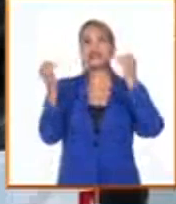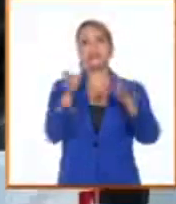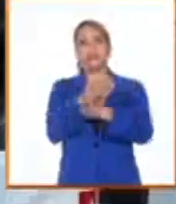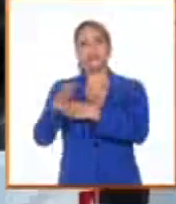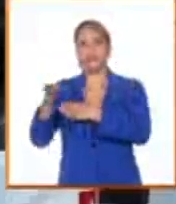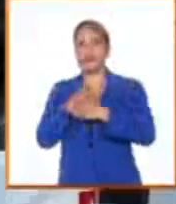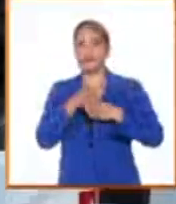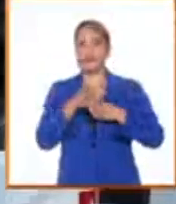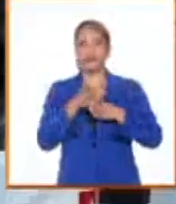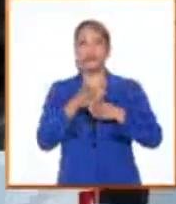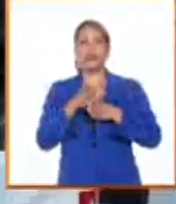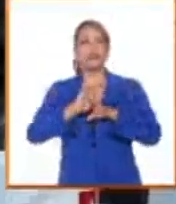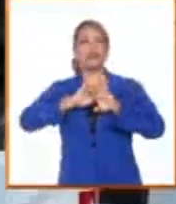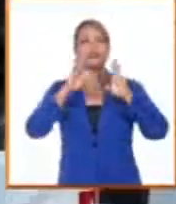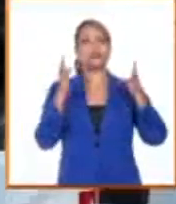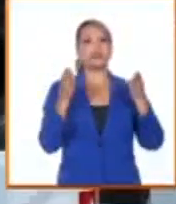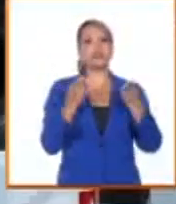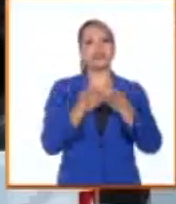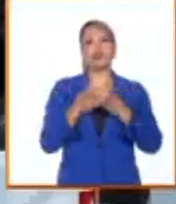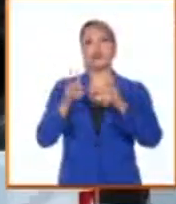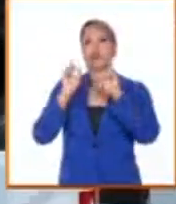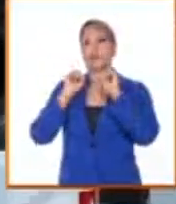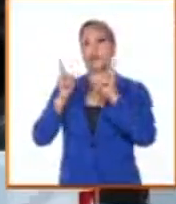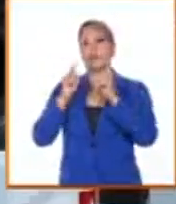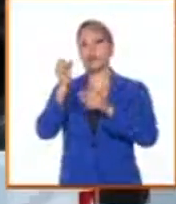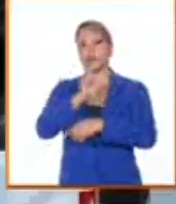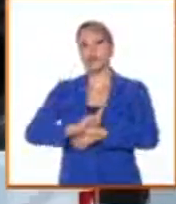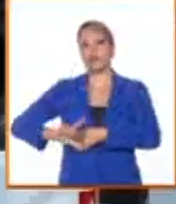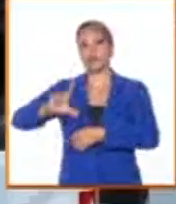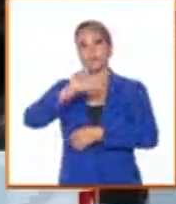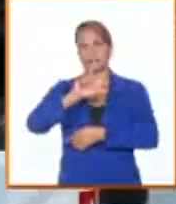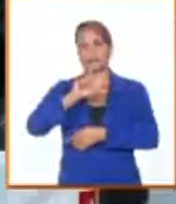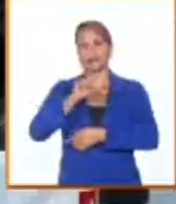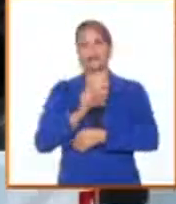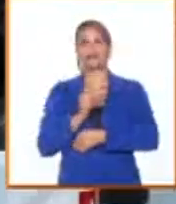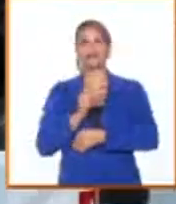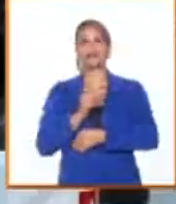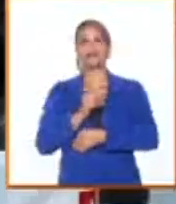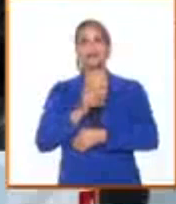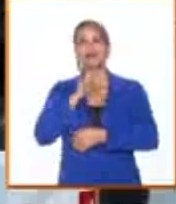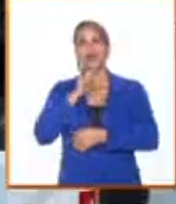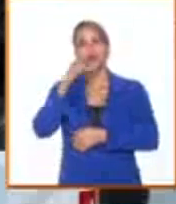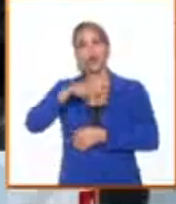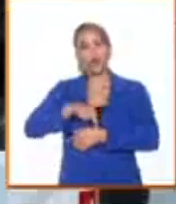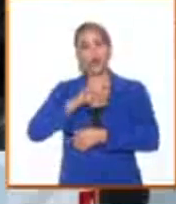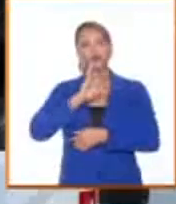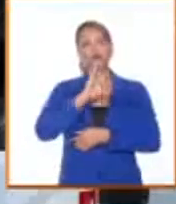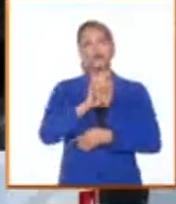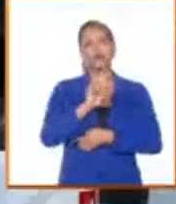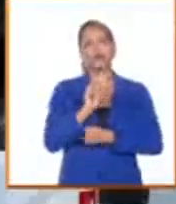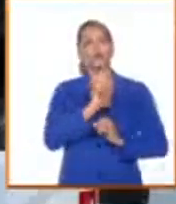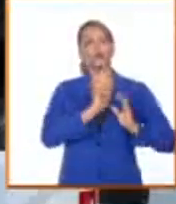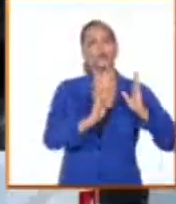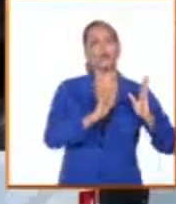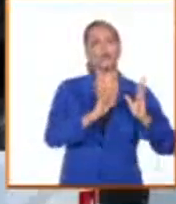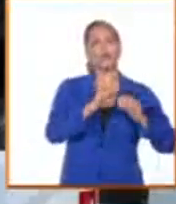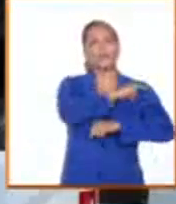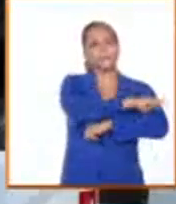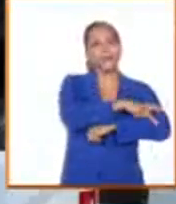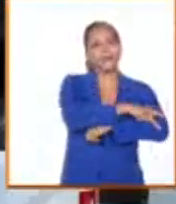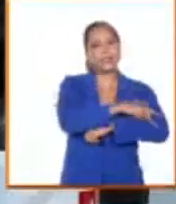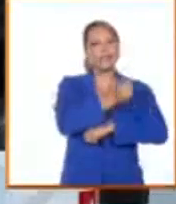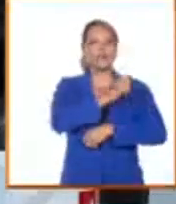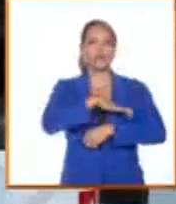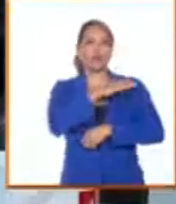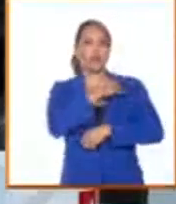de todas las alineaciones políticas y sociales. Hoy estamos diciendo que por un lado los países, la sociedad civil,